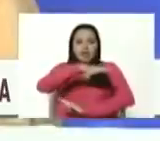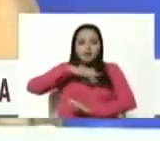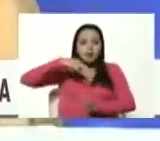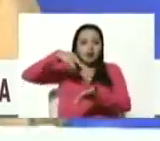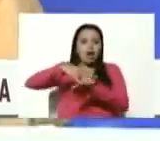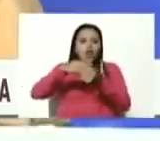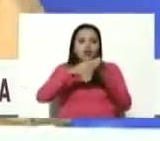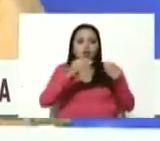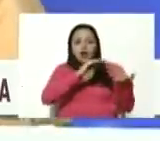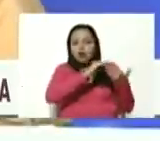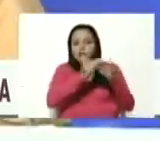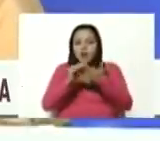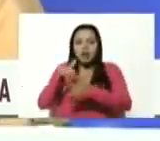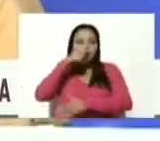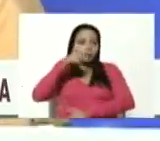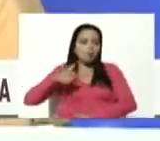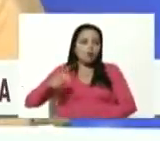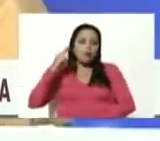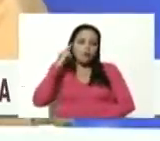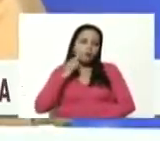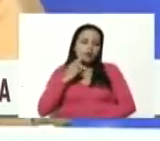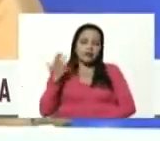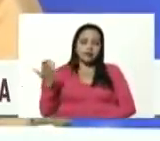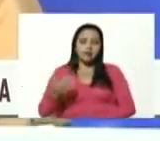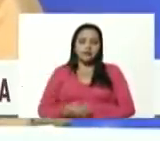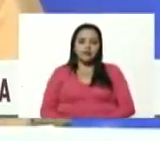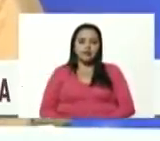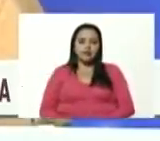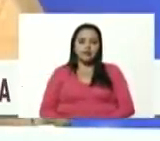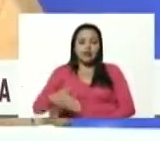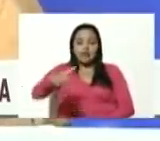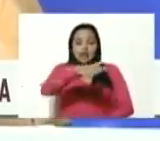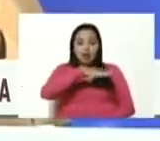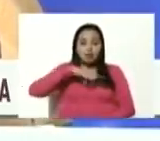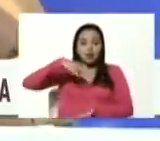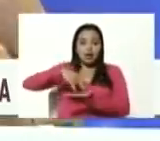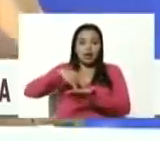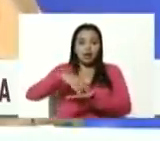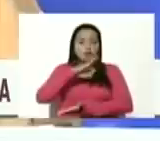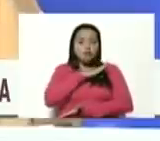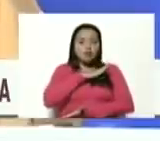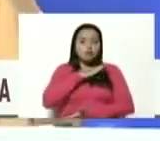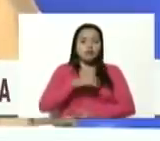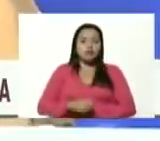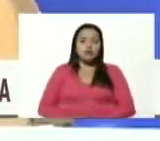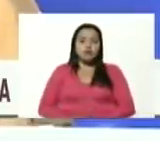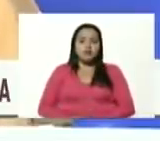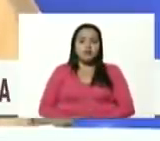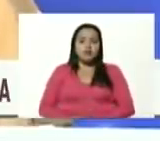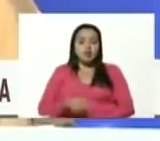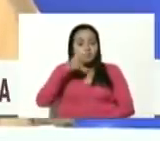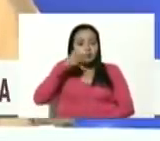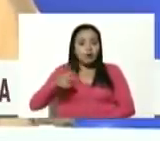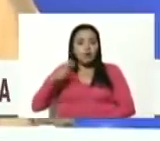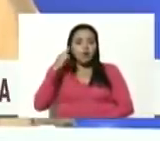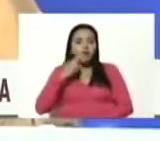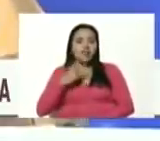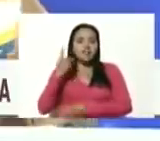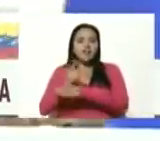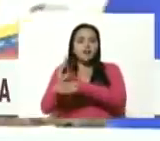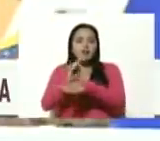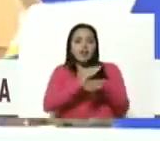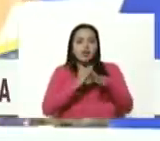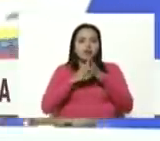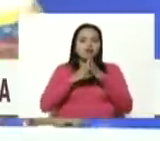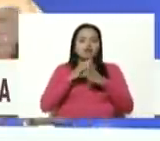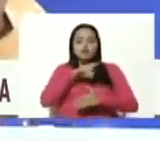las comunas, todo el pueblo de Bolívar, el campo de Carabobo le pertenece al pueblo de Bolívar y debe protegerlo nuestro pueblo.